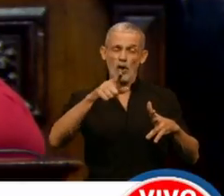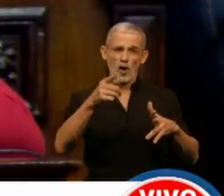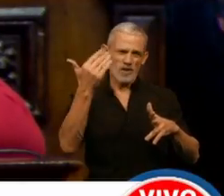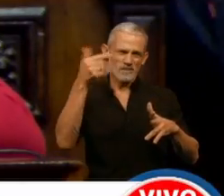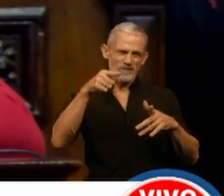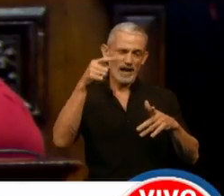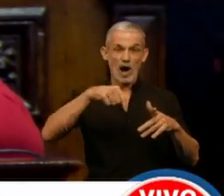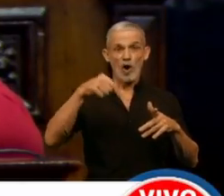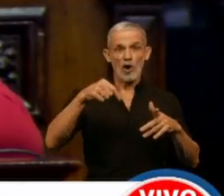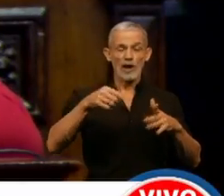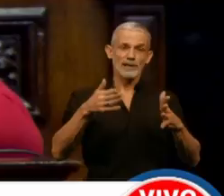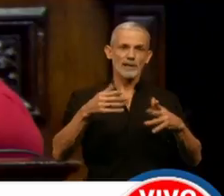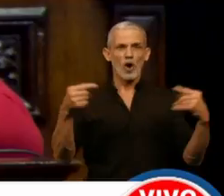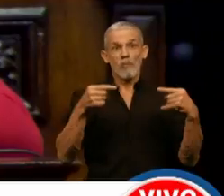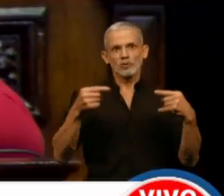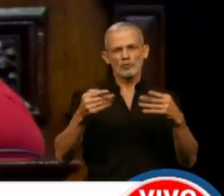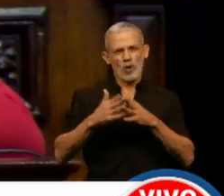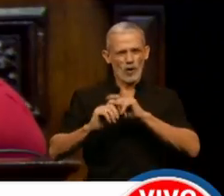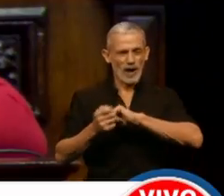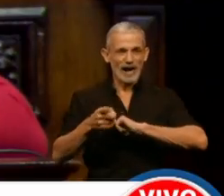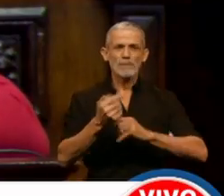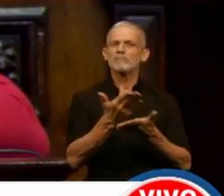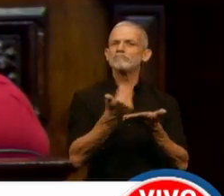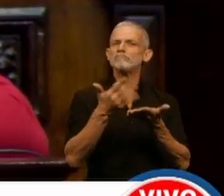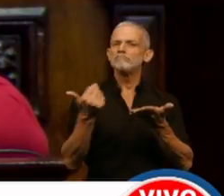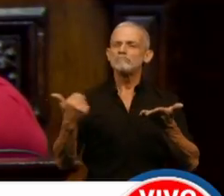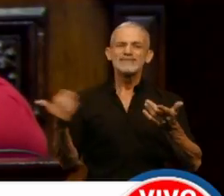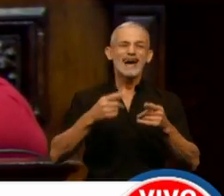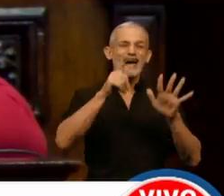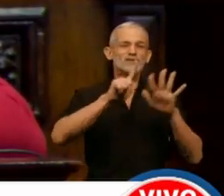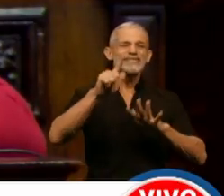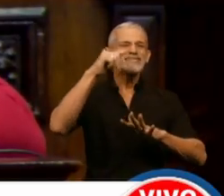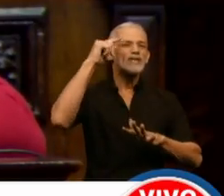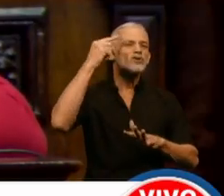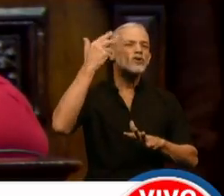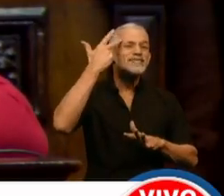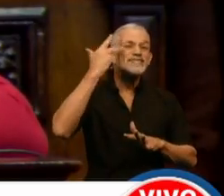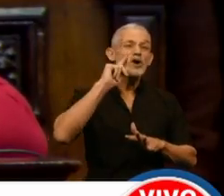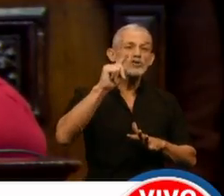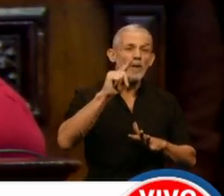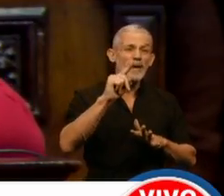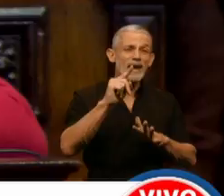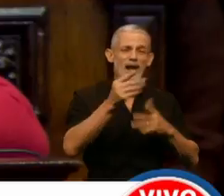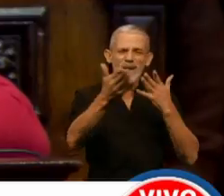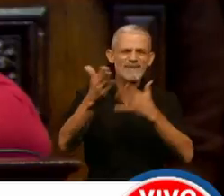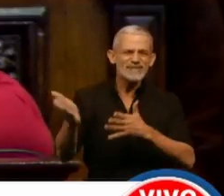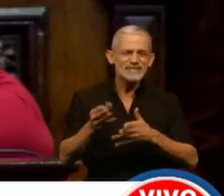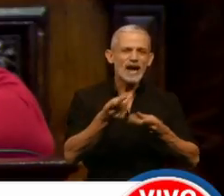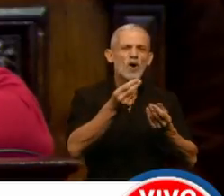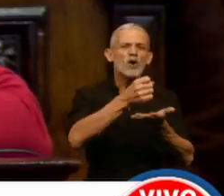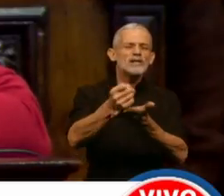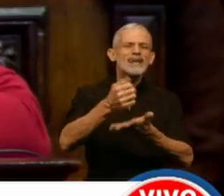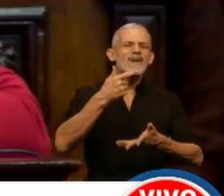hoy está como oposición elimino 718 mil beneficiarios y beneficiarios de la tarifa social